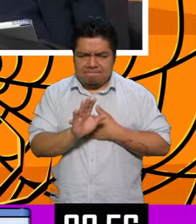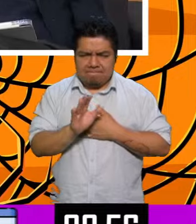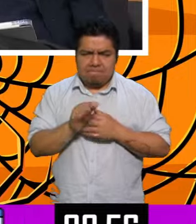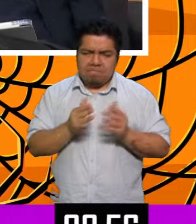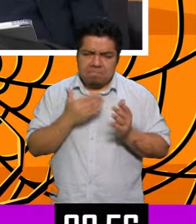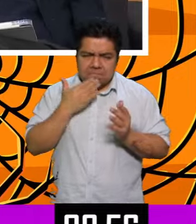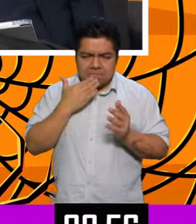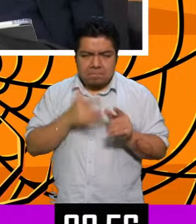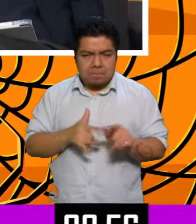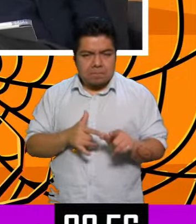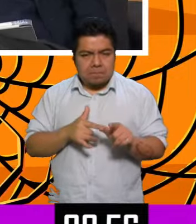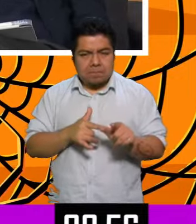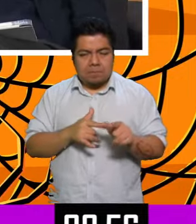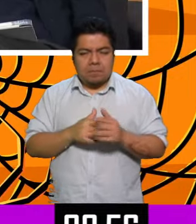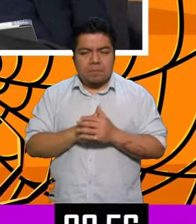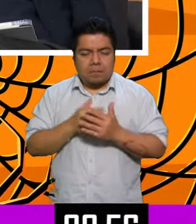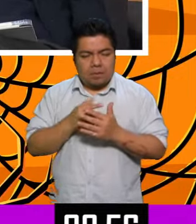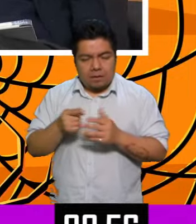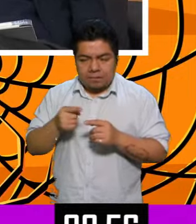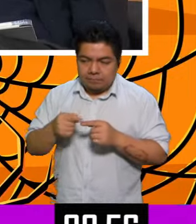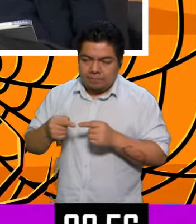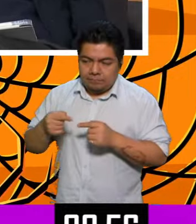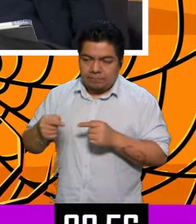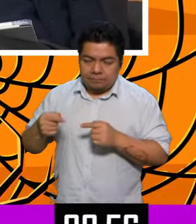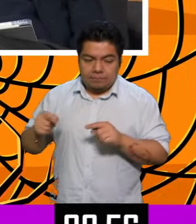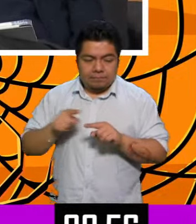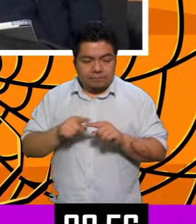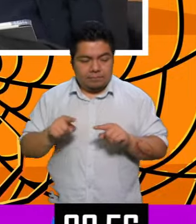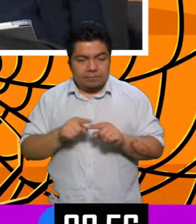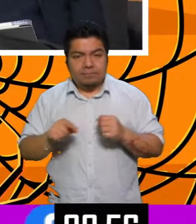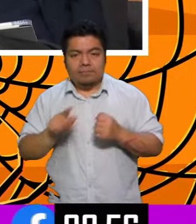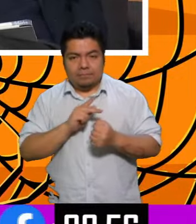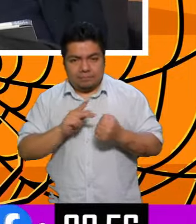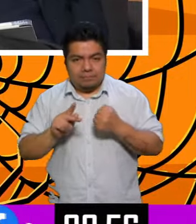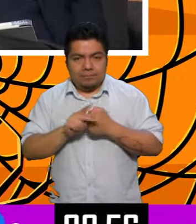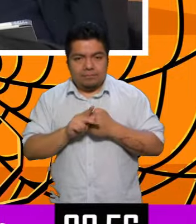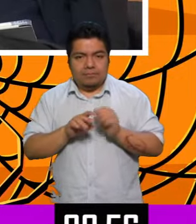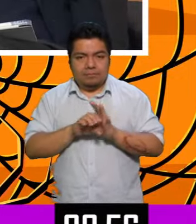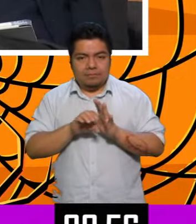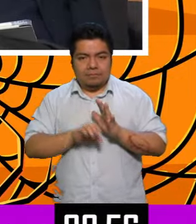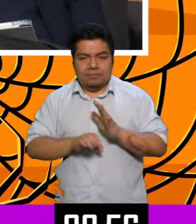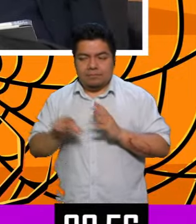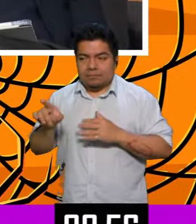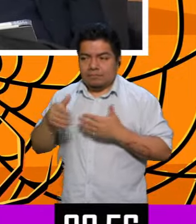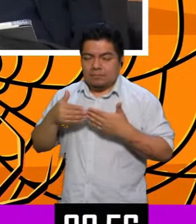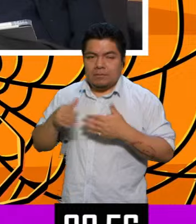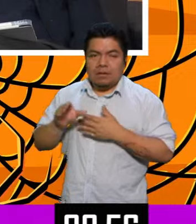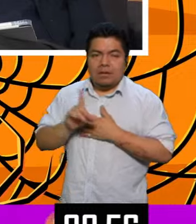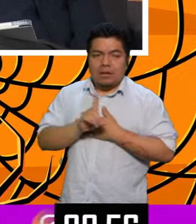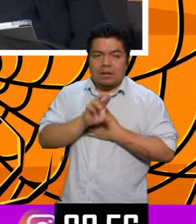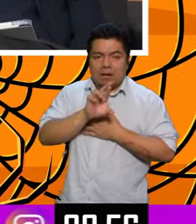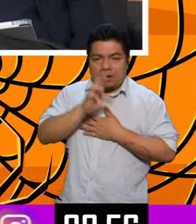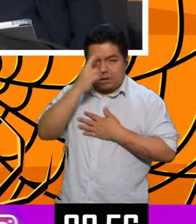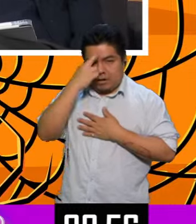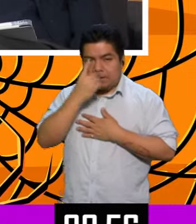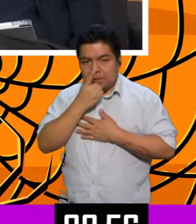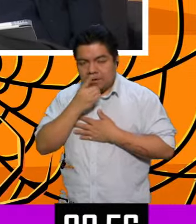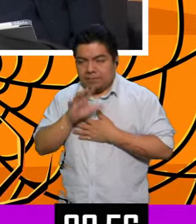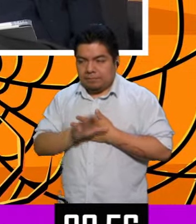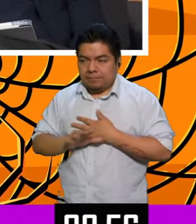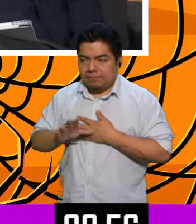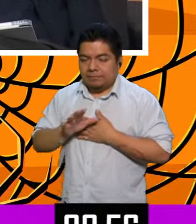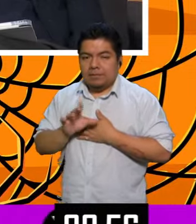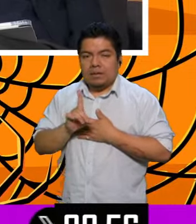a... Y así vamos encontrando. Por ejemplo, Dominicana hace referencia a